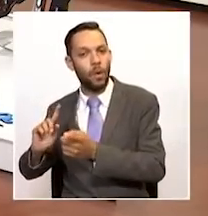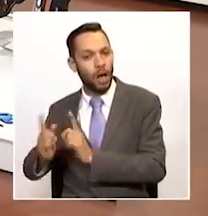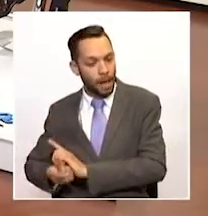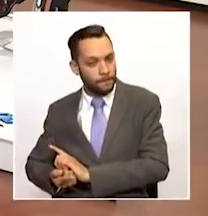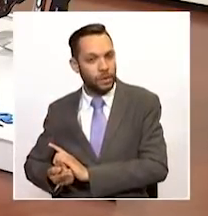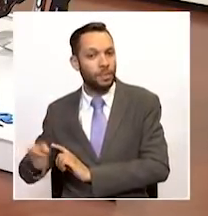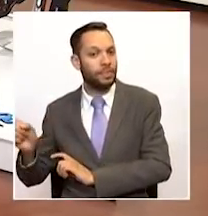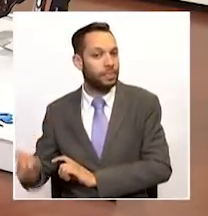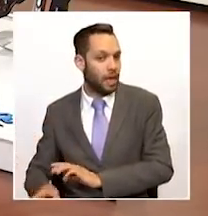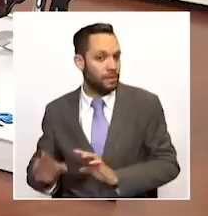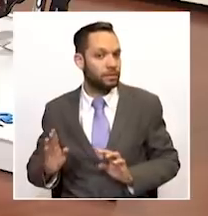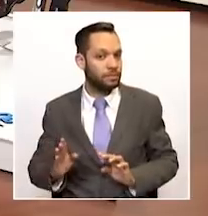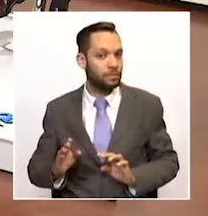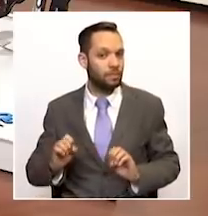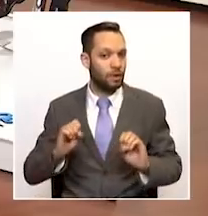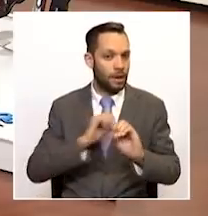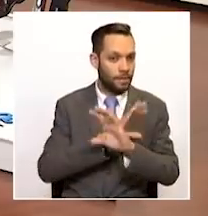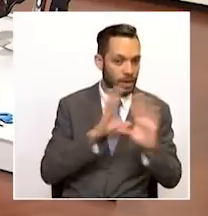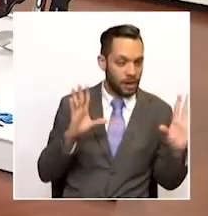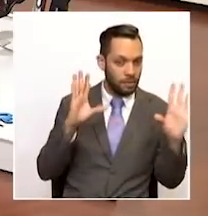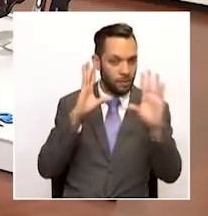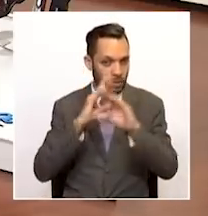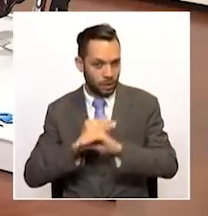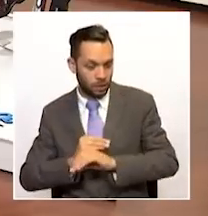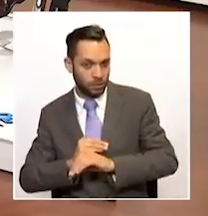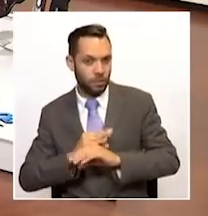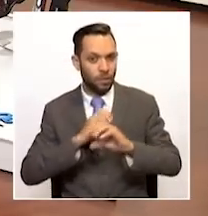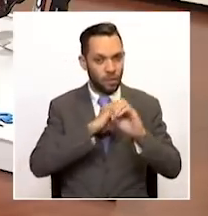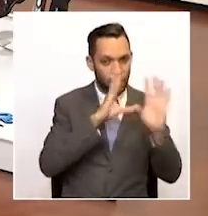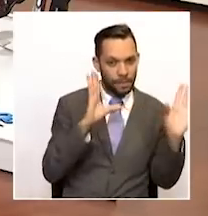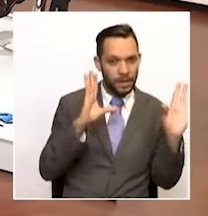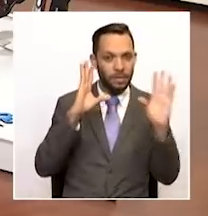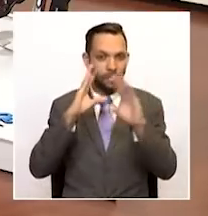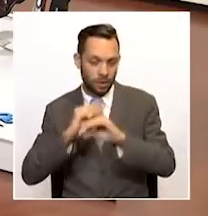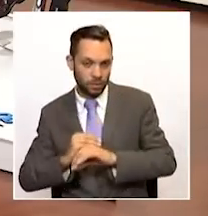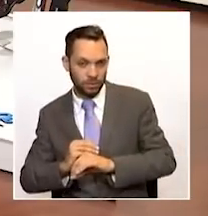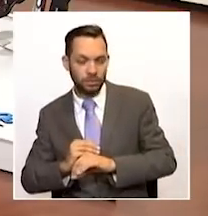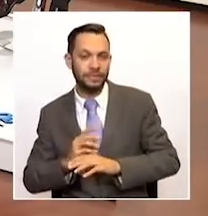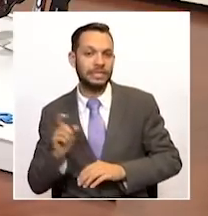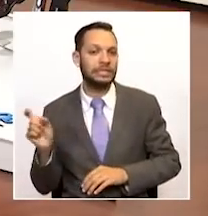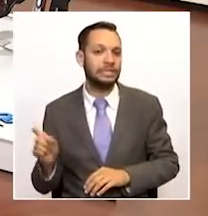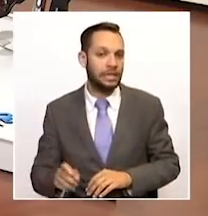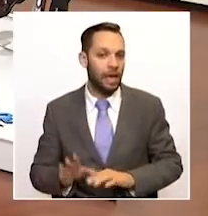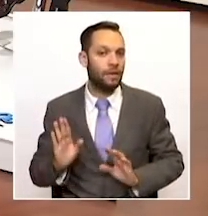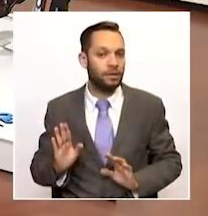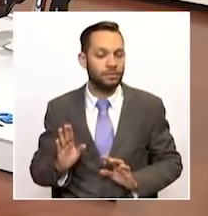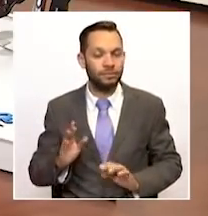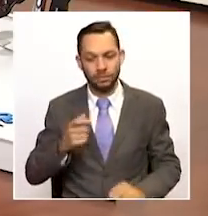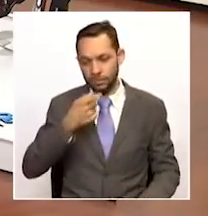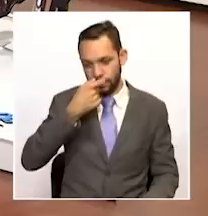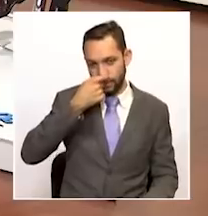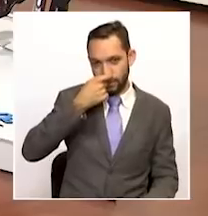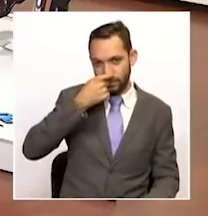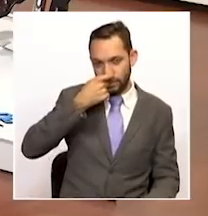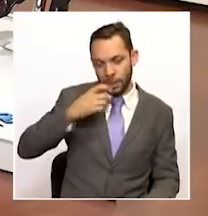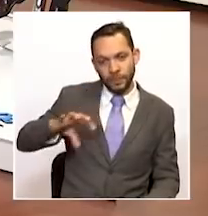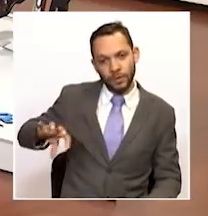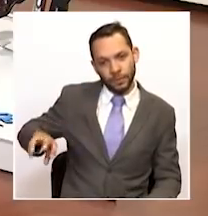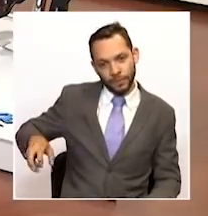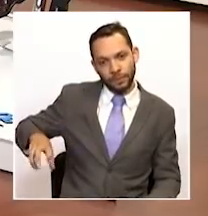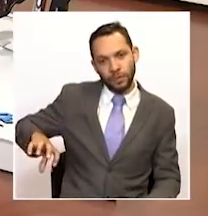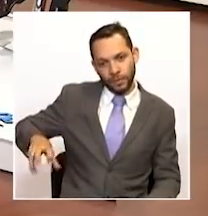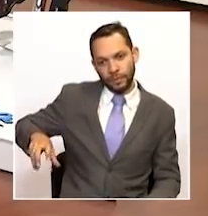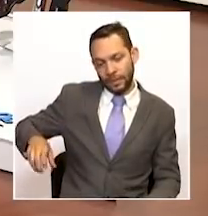día y noche pero ponía rato a ratos en la noche en el día si es